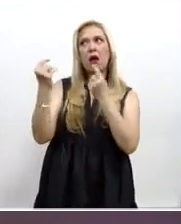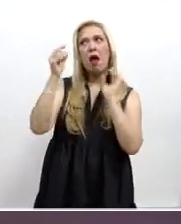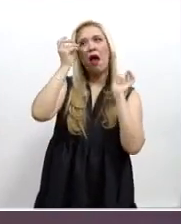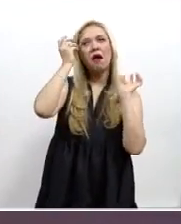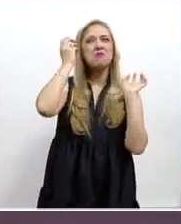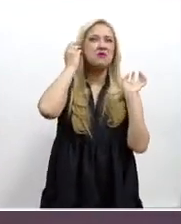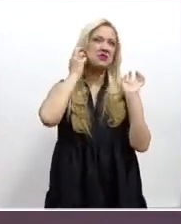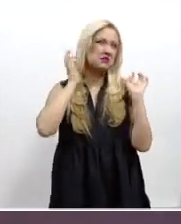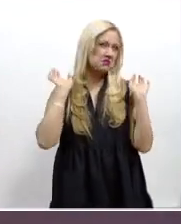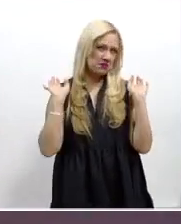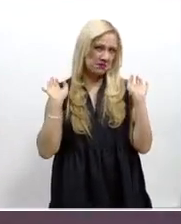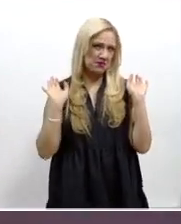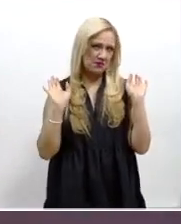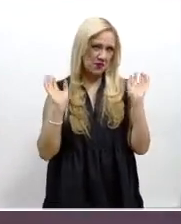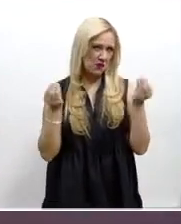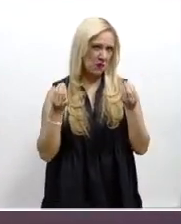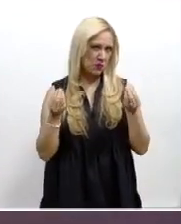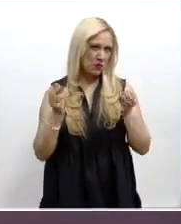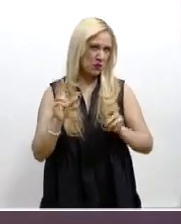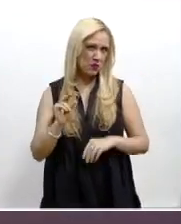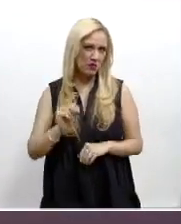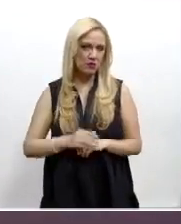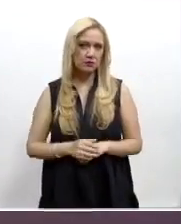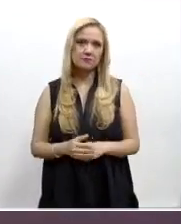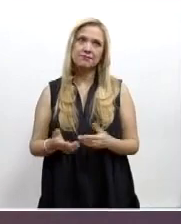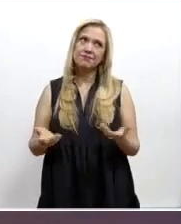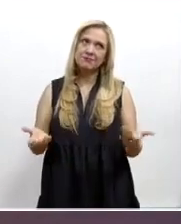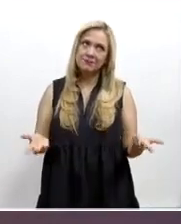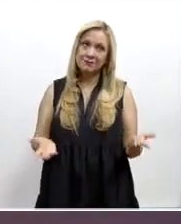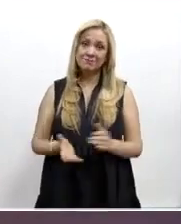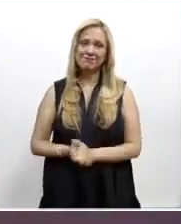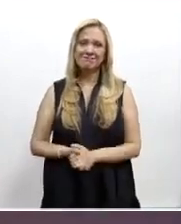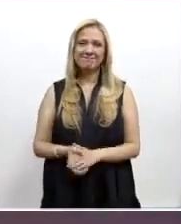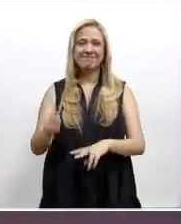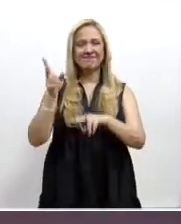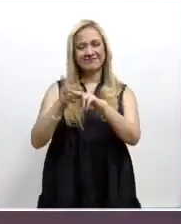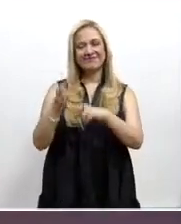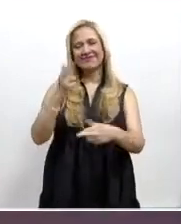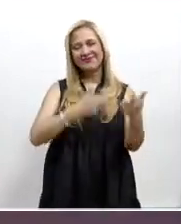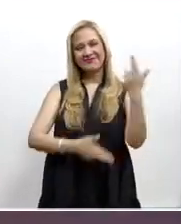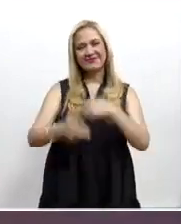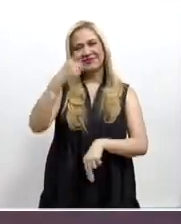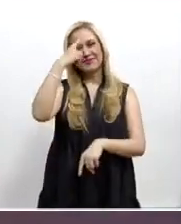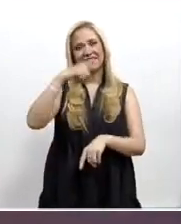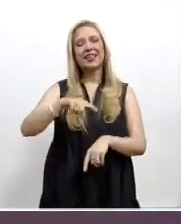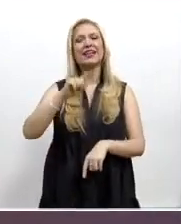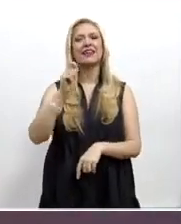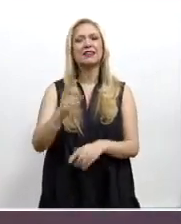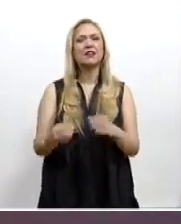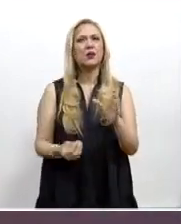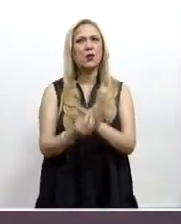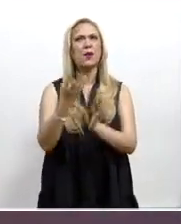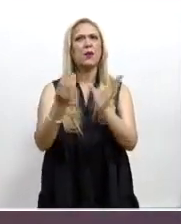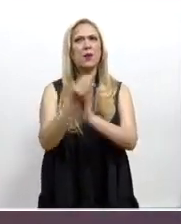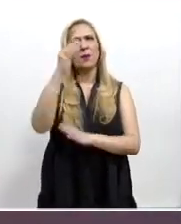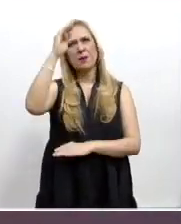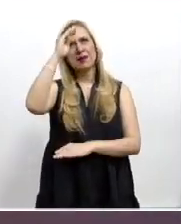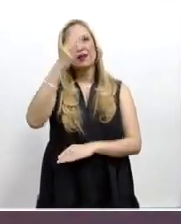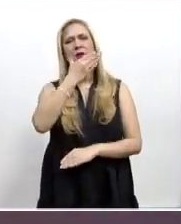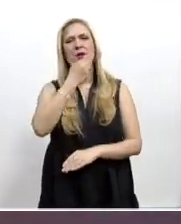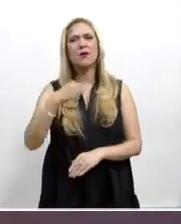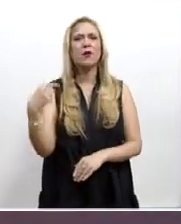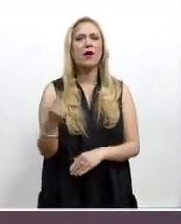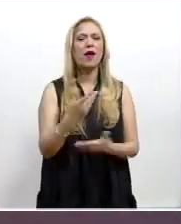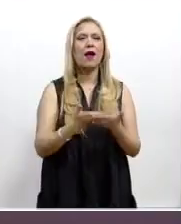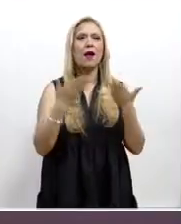estoy sintiendo como lo violento que es. Vamos a hacer una pausa y regresamos para comentar cómo estas nuevas masculinidades se